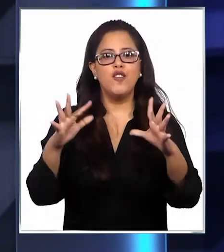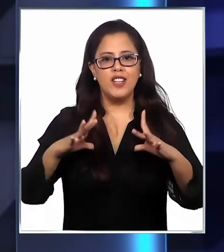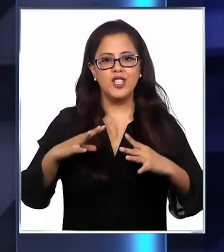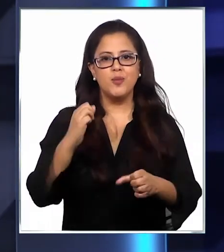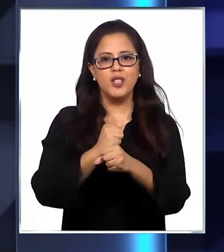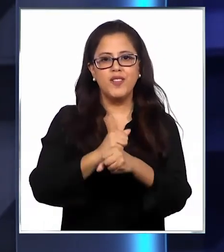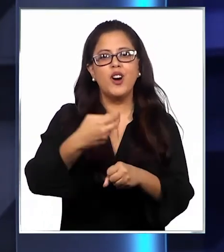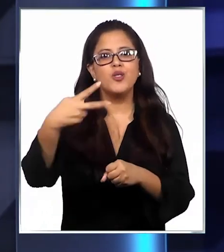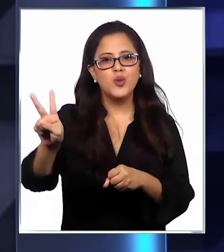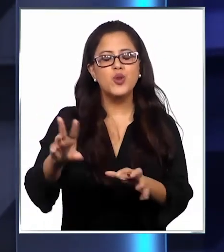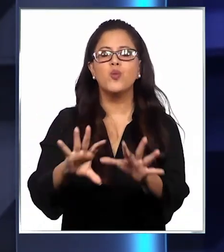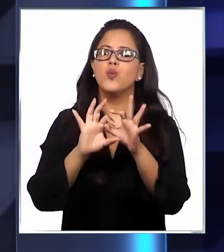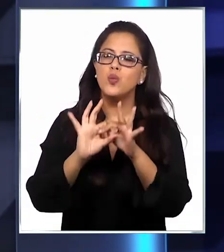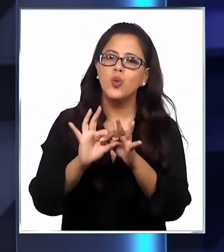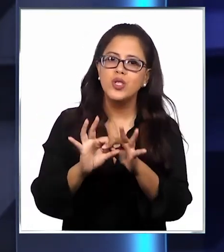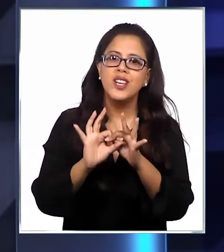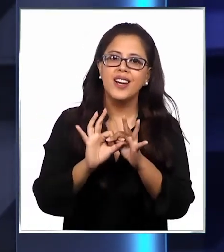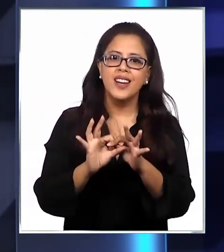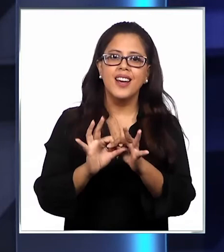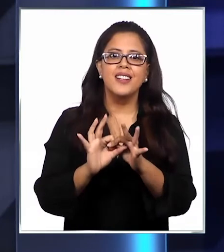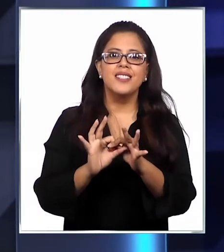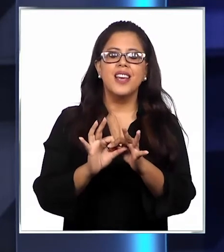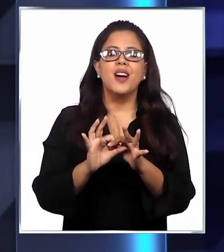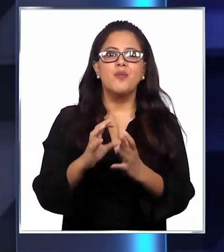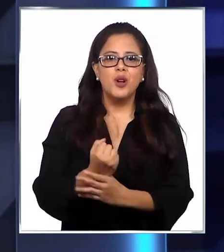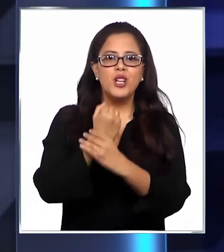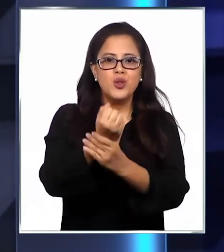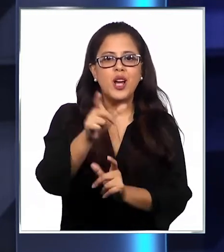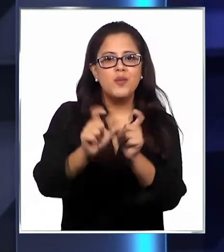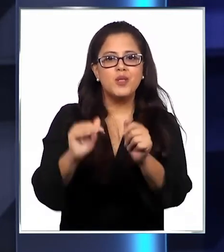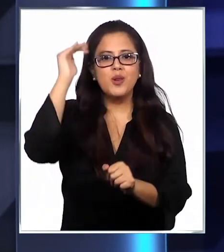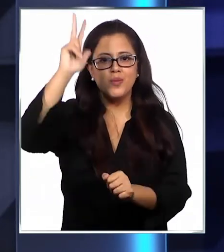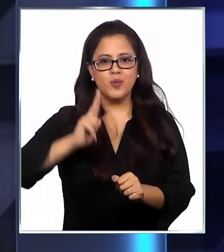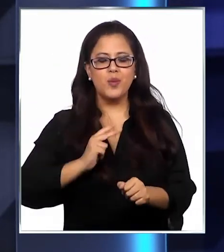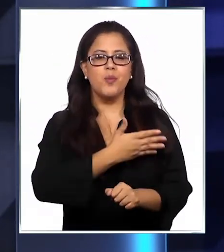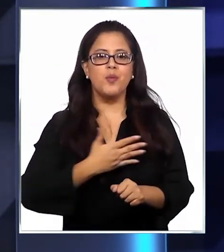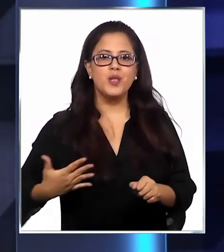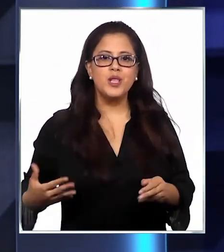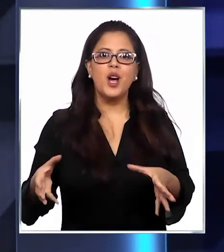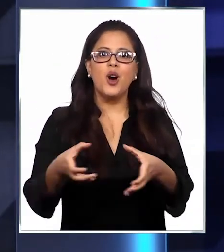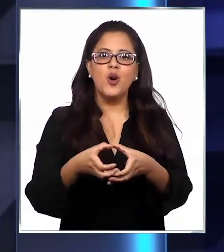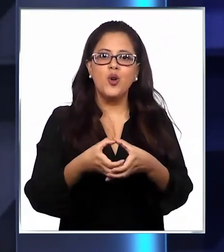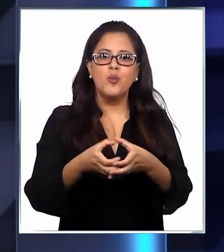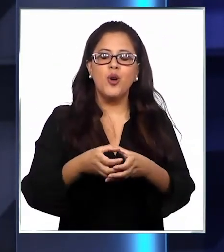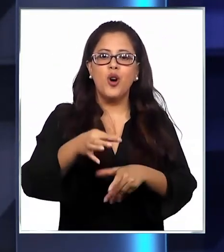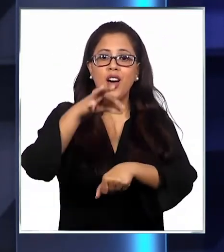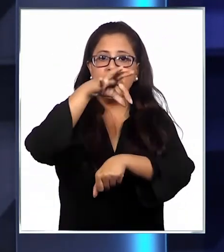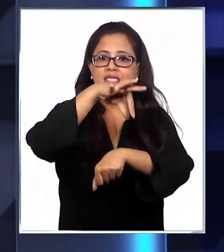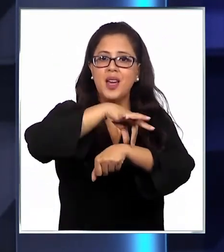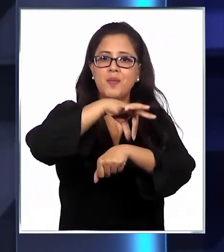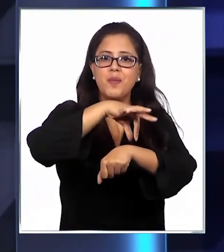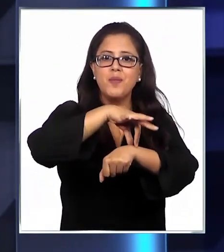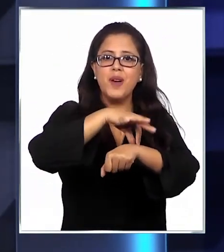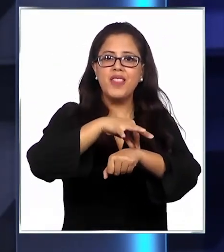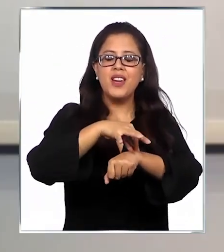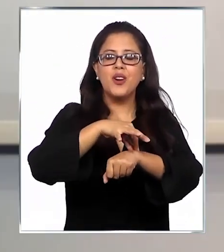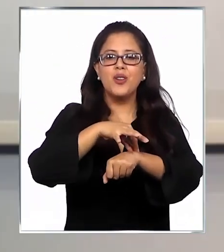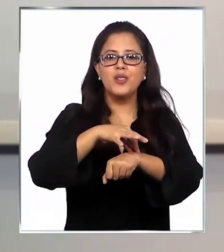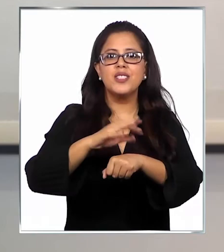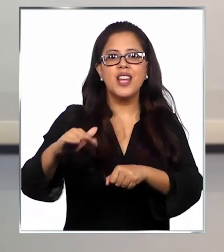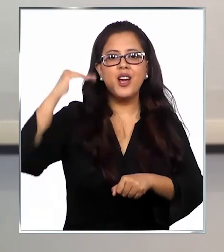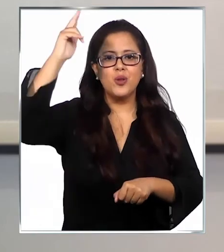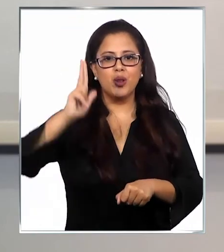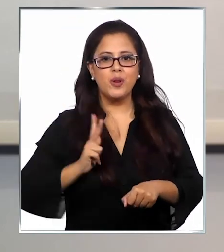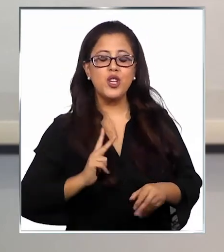su trabajo, muchísimas gracias por dejar el alma ahí por nuestros adultos mayores, presidente de la Sociedad Chilena de Geriatría y Gerontología. Un abrazo para usted.